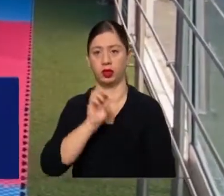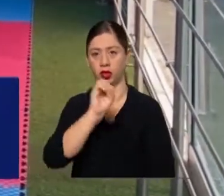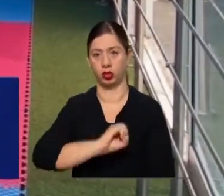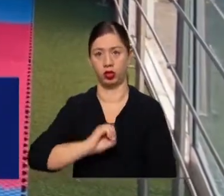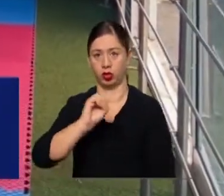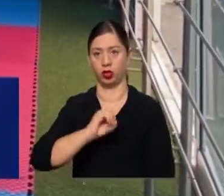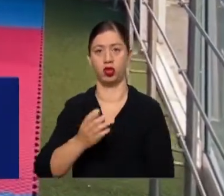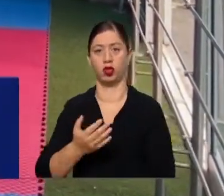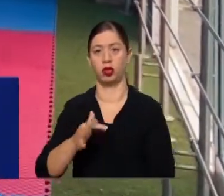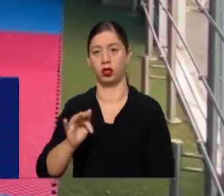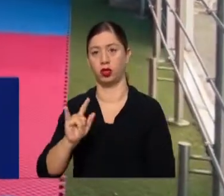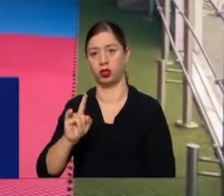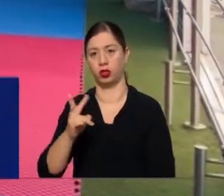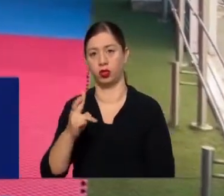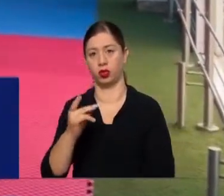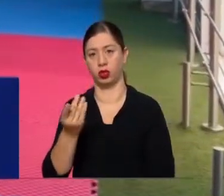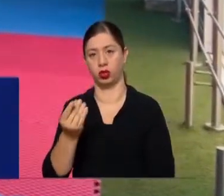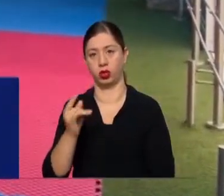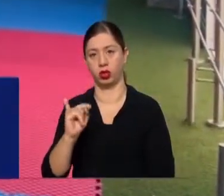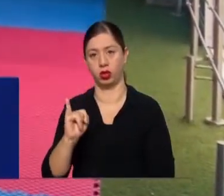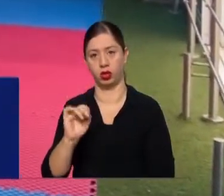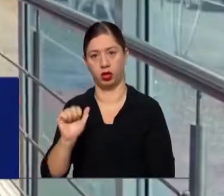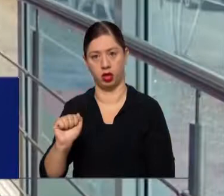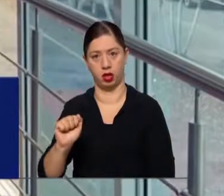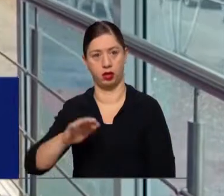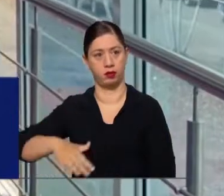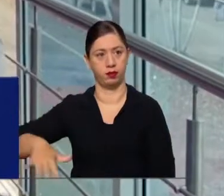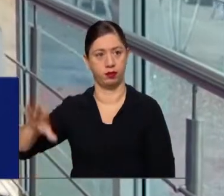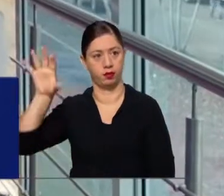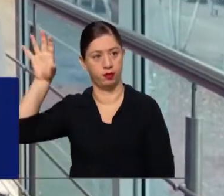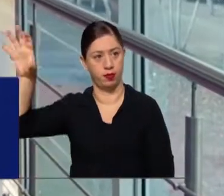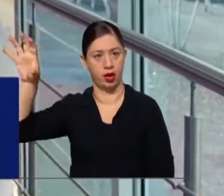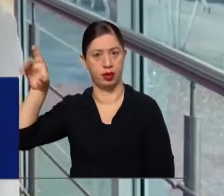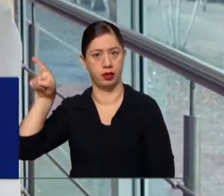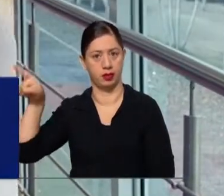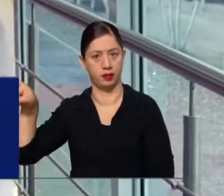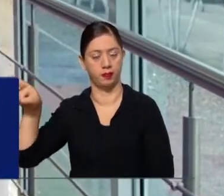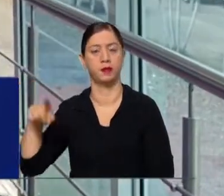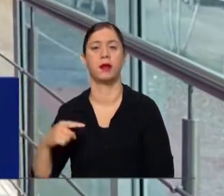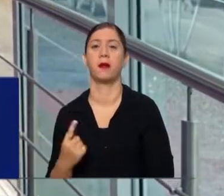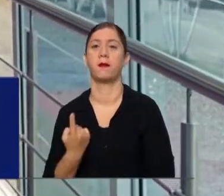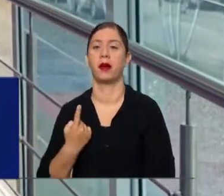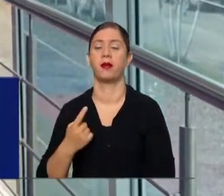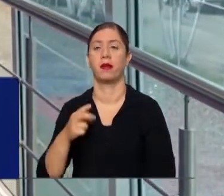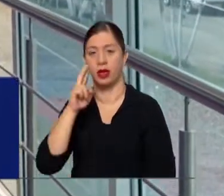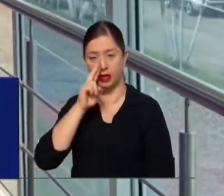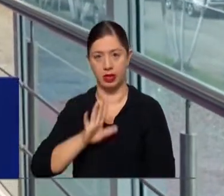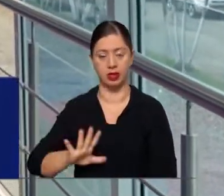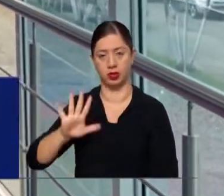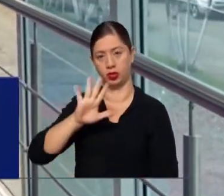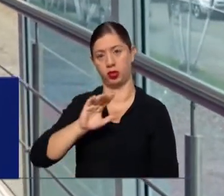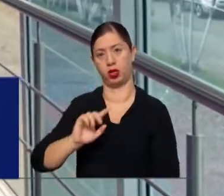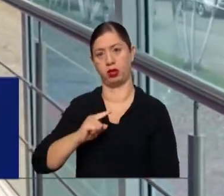en Turquía. Este proceso fue largo, la verdad. Vino desde el primer nacional de este año,